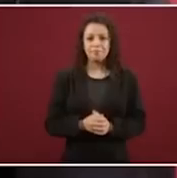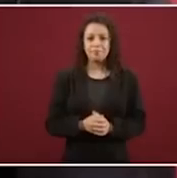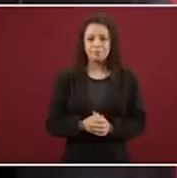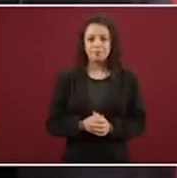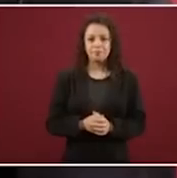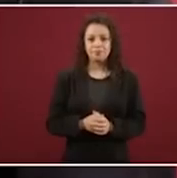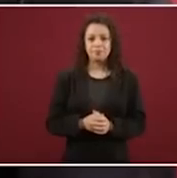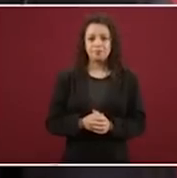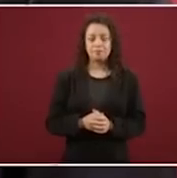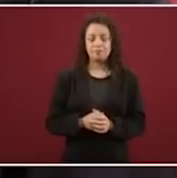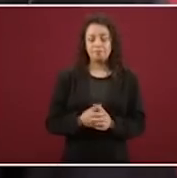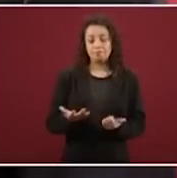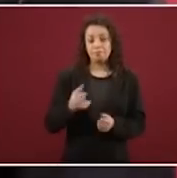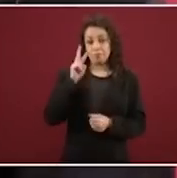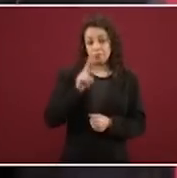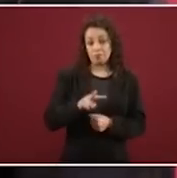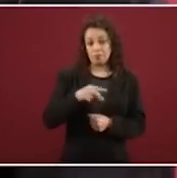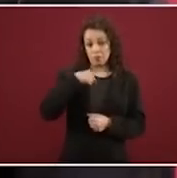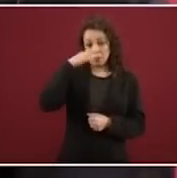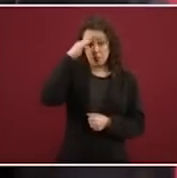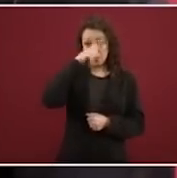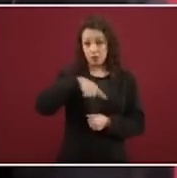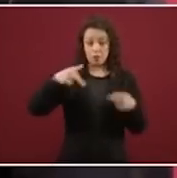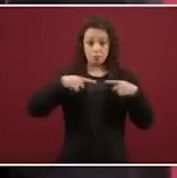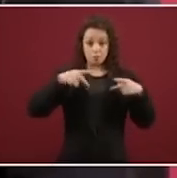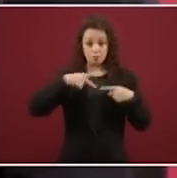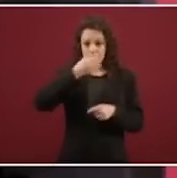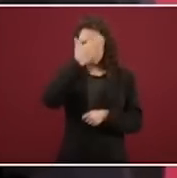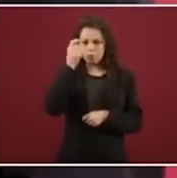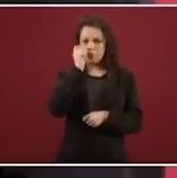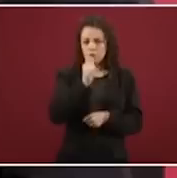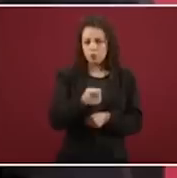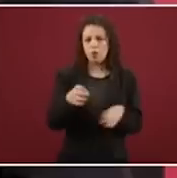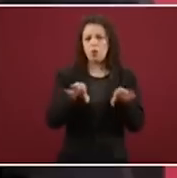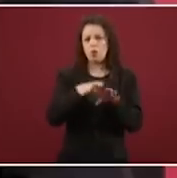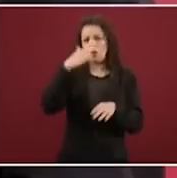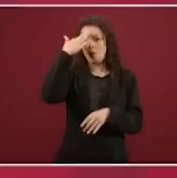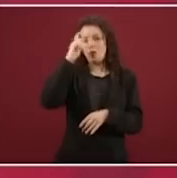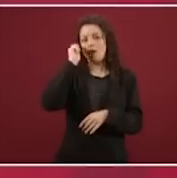considero que el que no sabe de dónde viene nunca va a saber hacia dónde va.